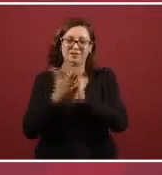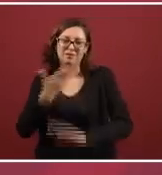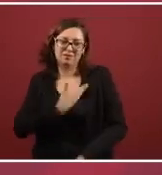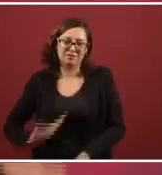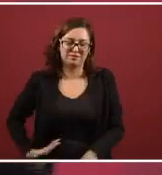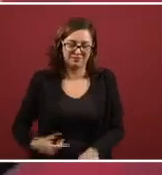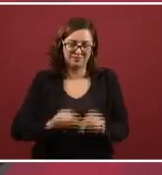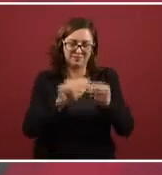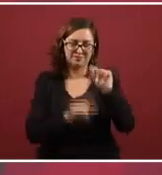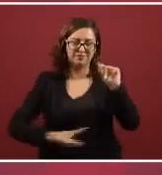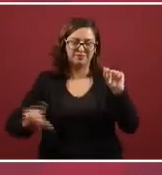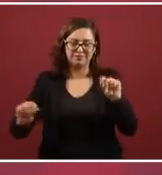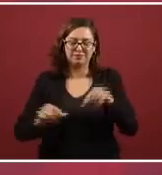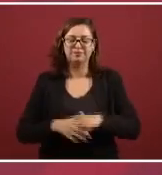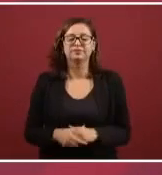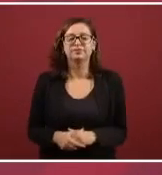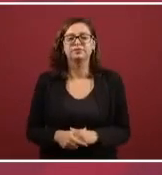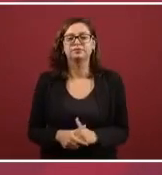Y